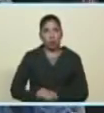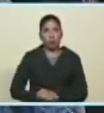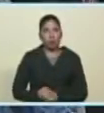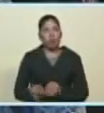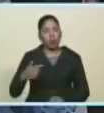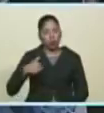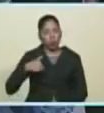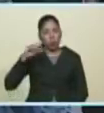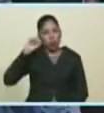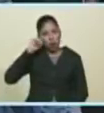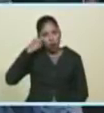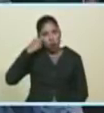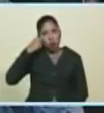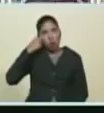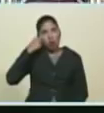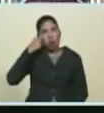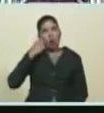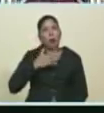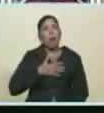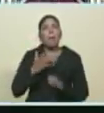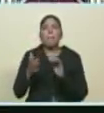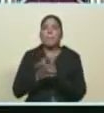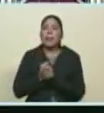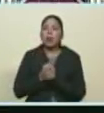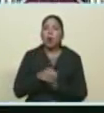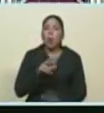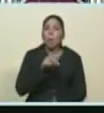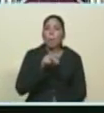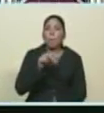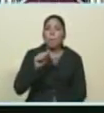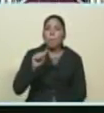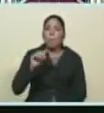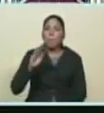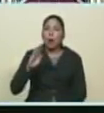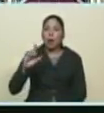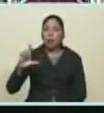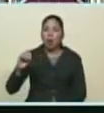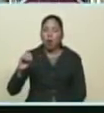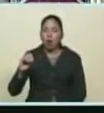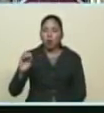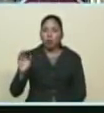Yo recuerdo a mi amigo Pablo Pérez. ¿Qué sería la vida de Pablo Pérez?